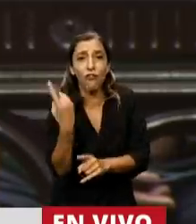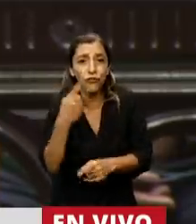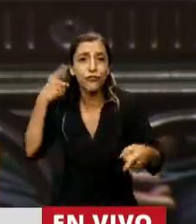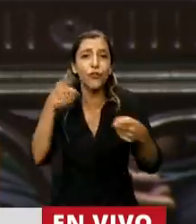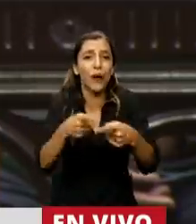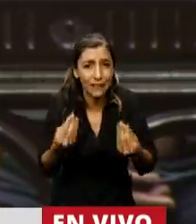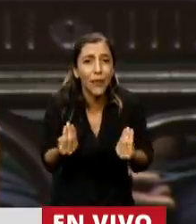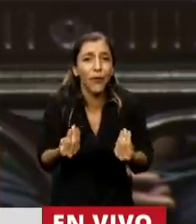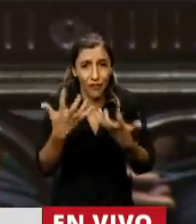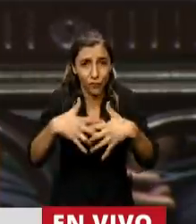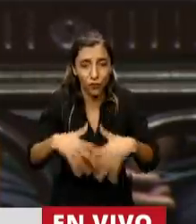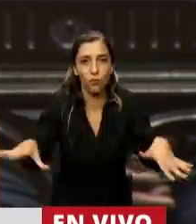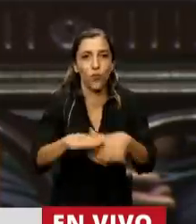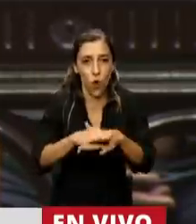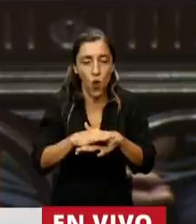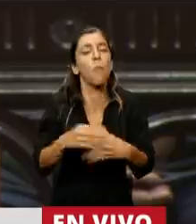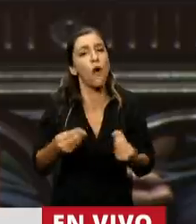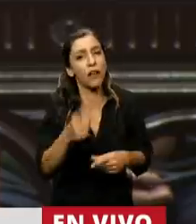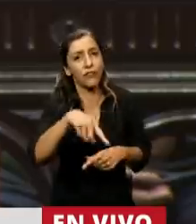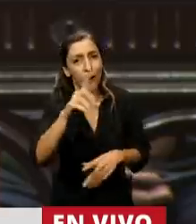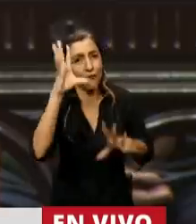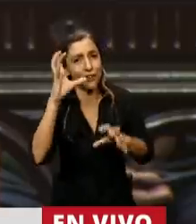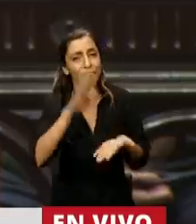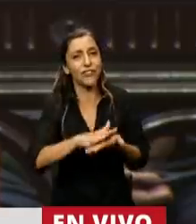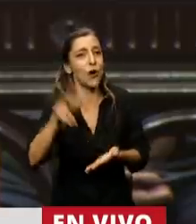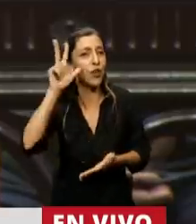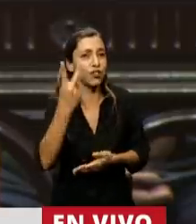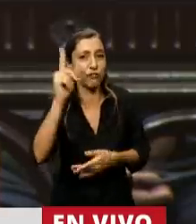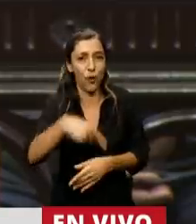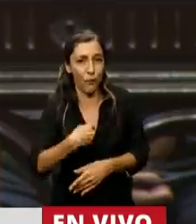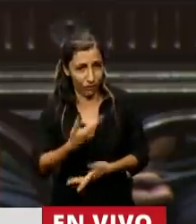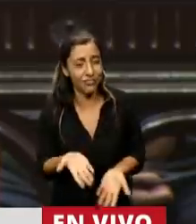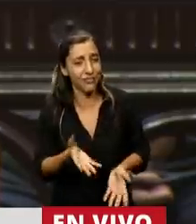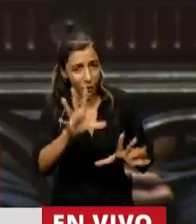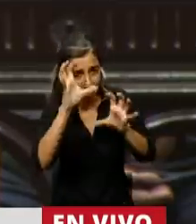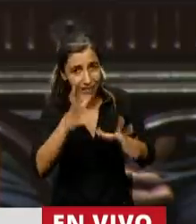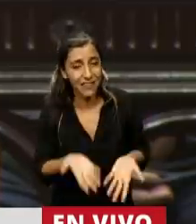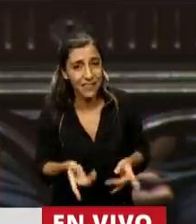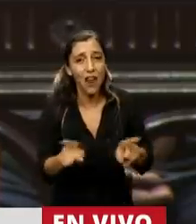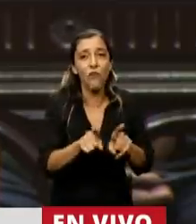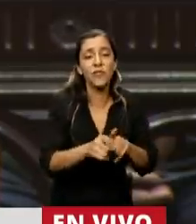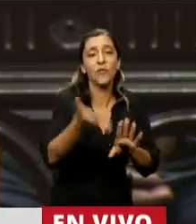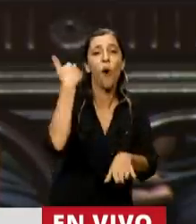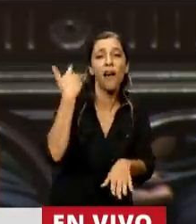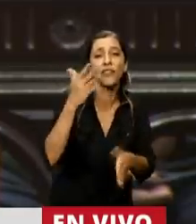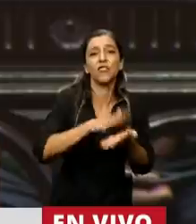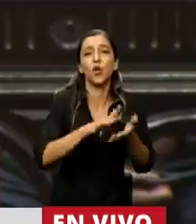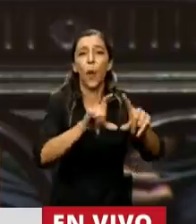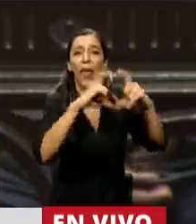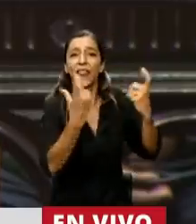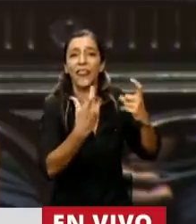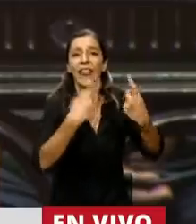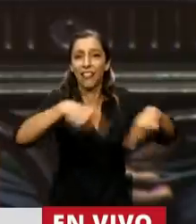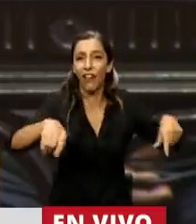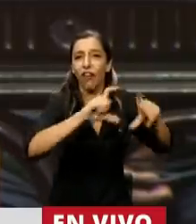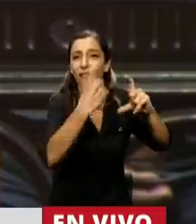82% vital y móvil que es lo que le pasó a la autoridad también con etiquetado frontal querían molestar trae un tema le decimos que lo queremos